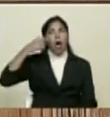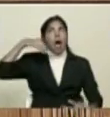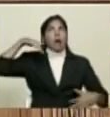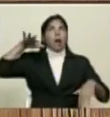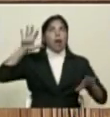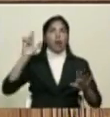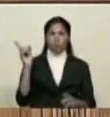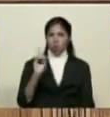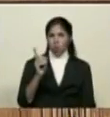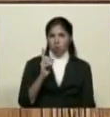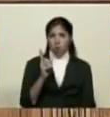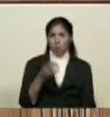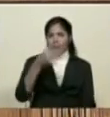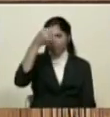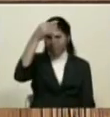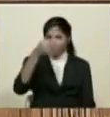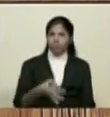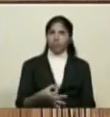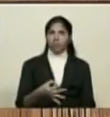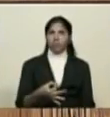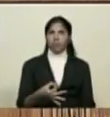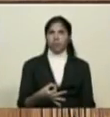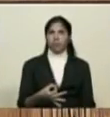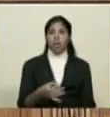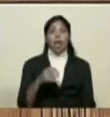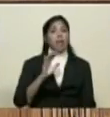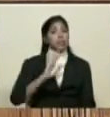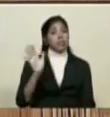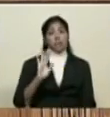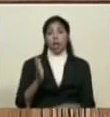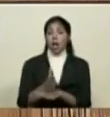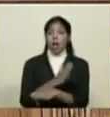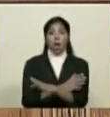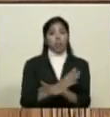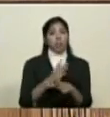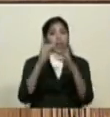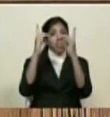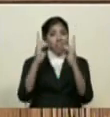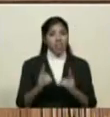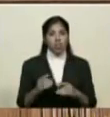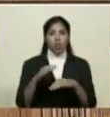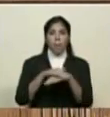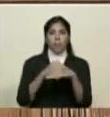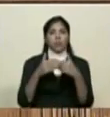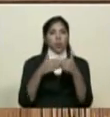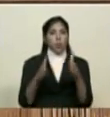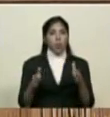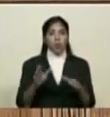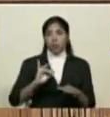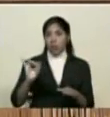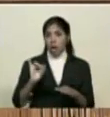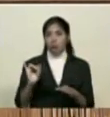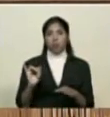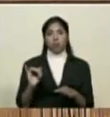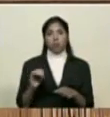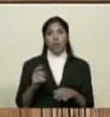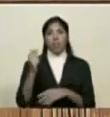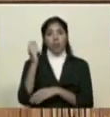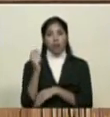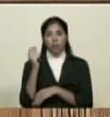a ver, no. Ya el Ministerio Público tomó una decisión preliminar allí, acordada por el tribunal,